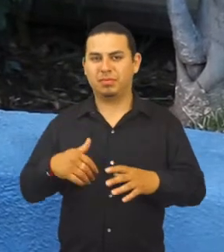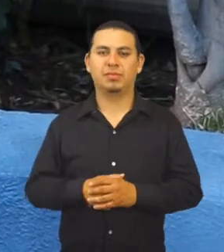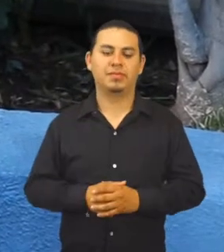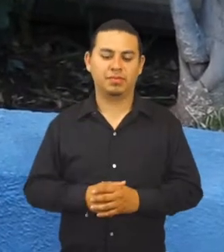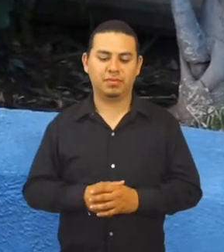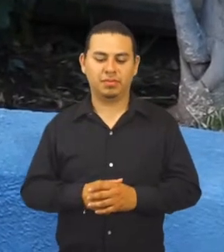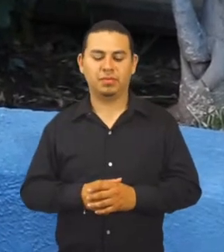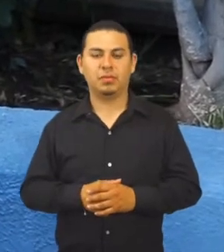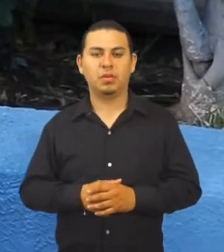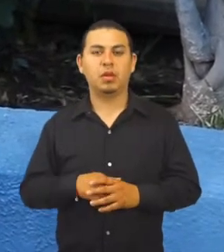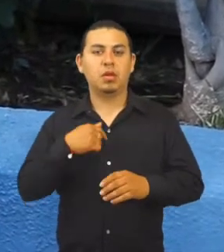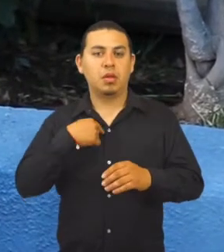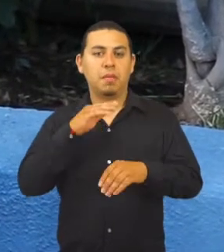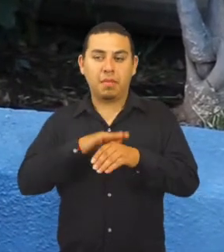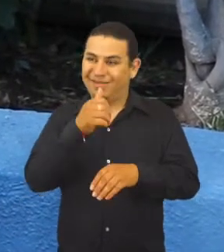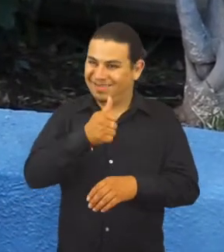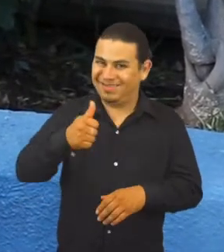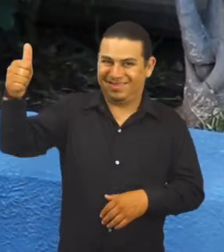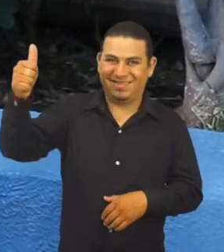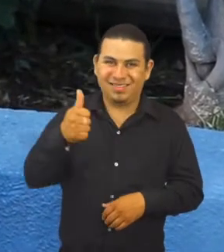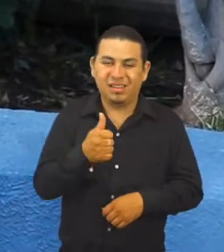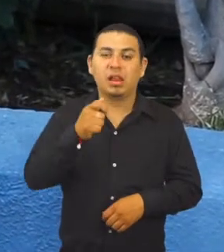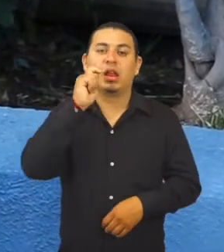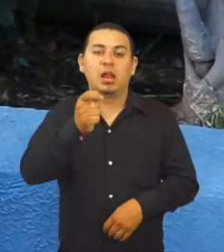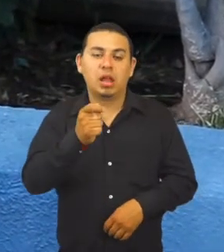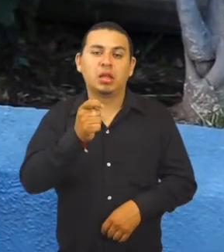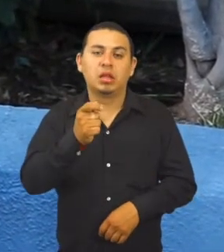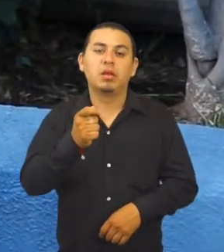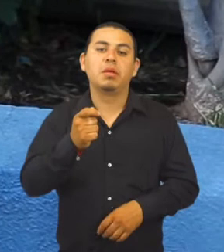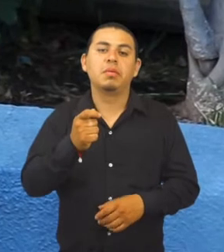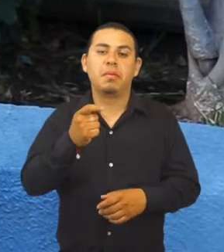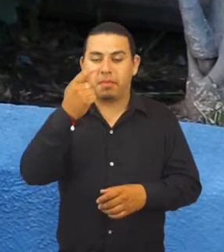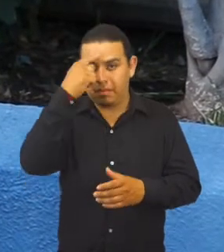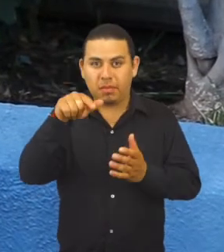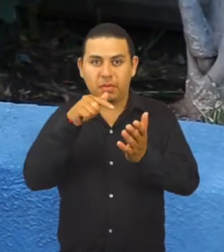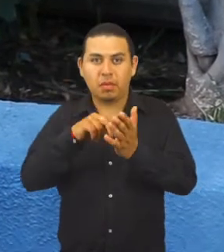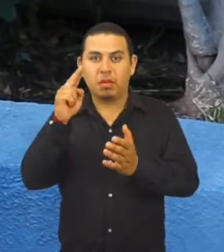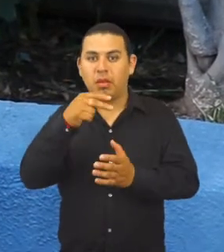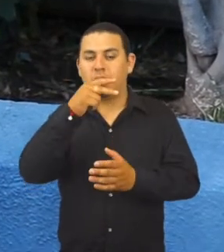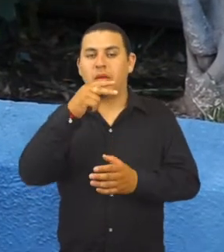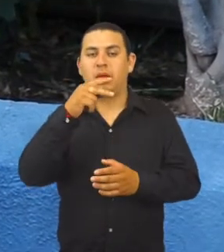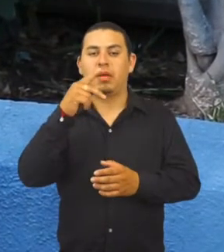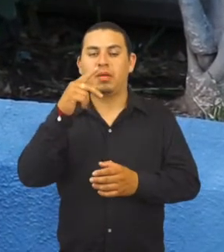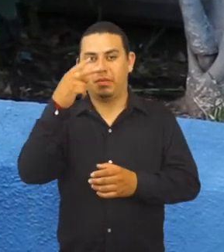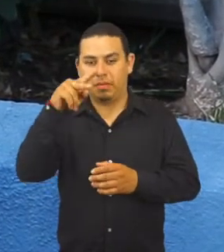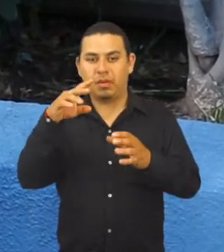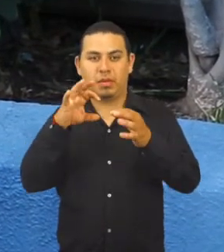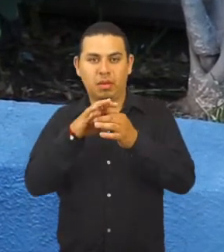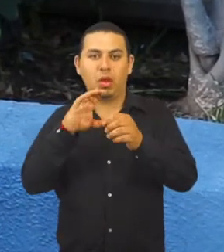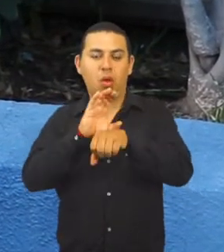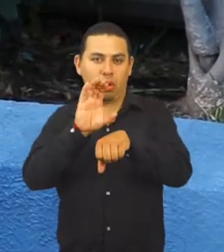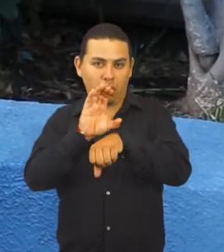estuve realizando el semestre pasado una movilidad en la Universidad del Norte, en la Licenciatura de Pedagogía Infantil